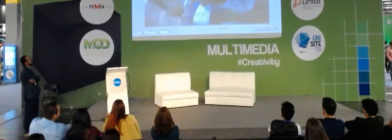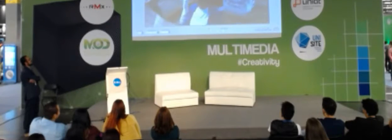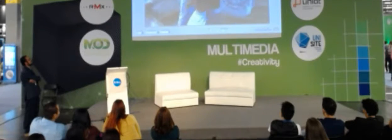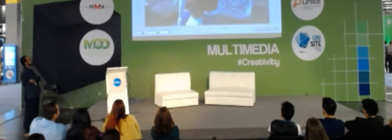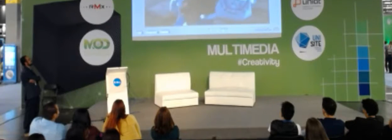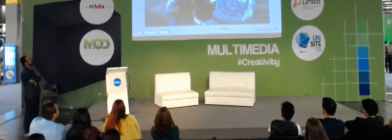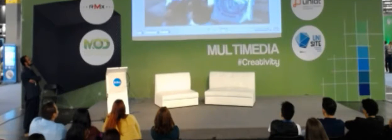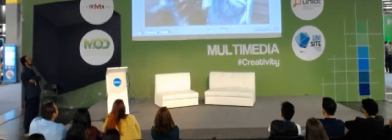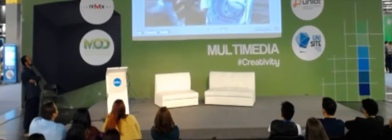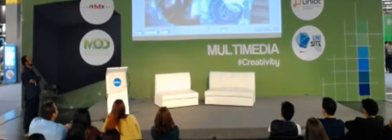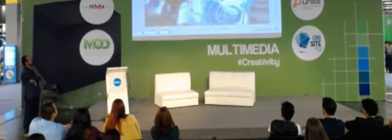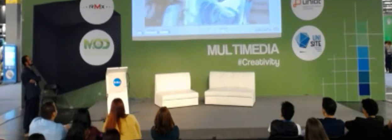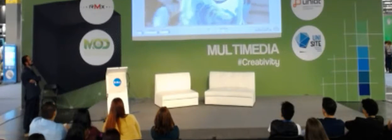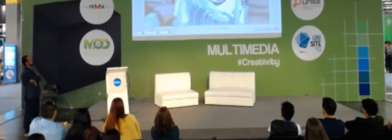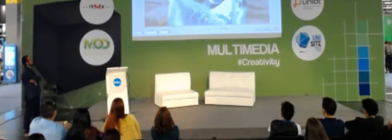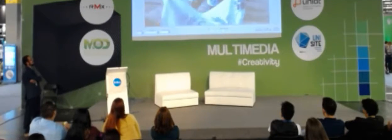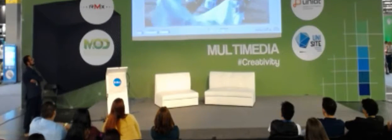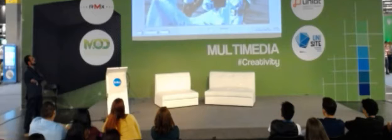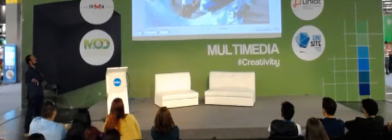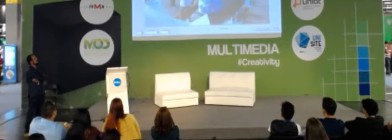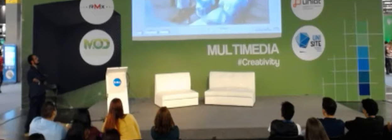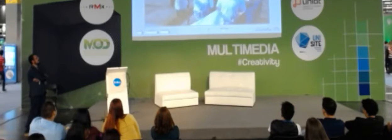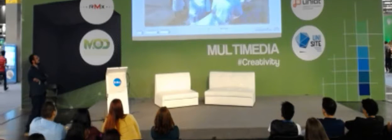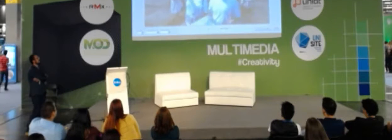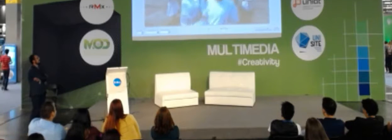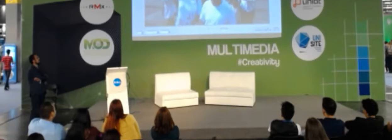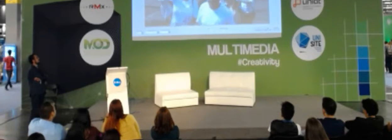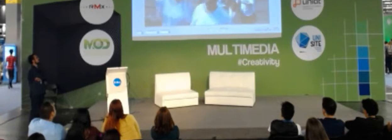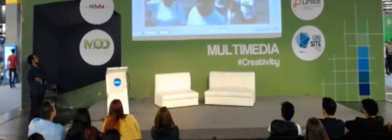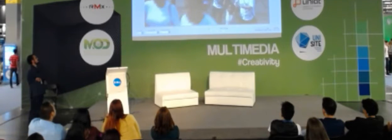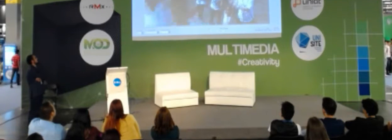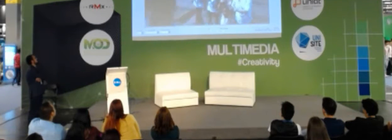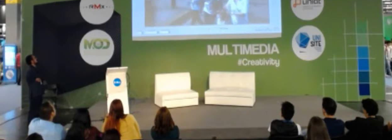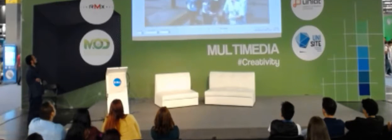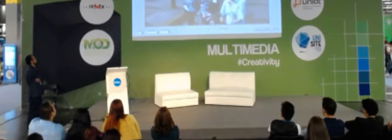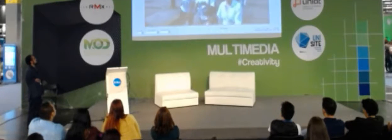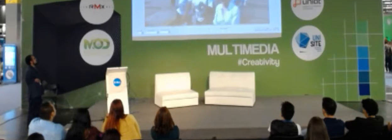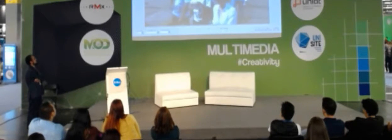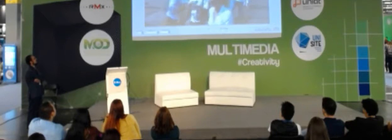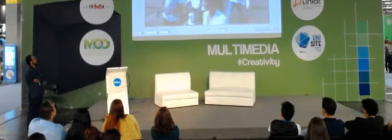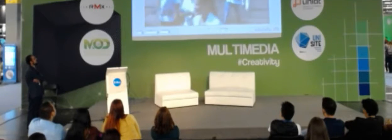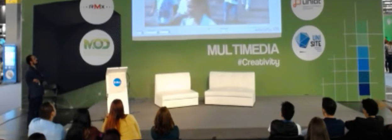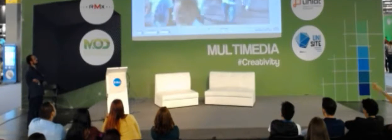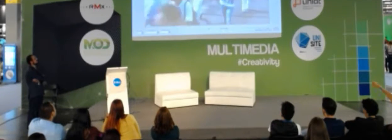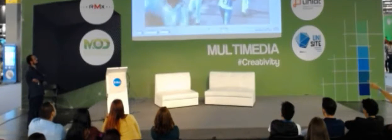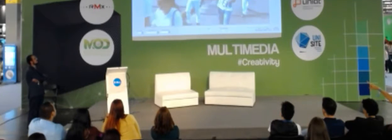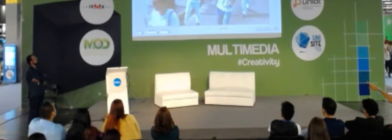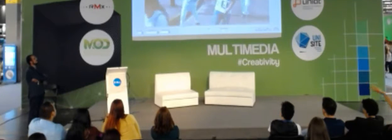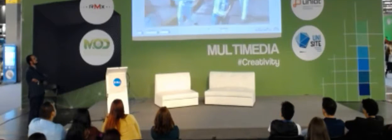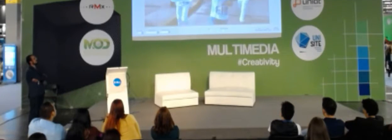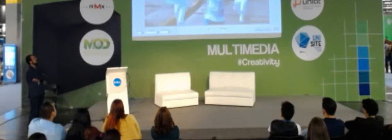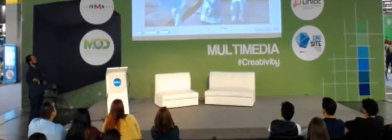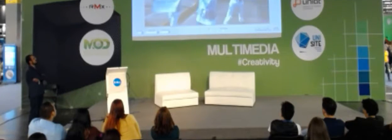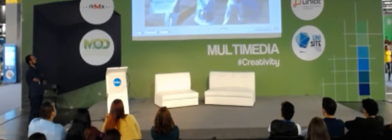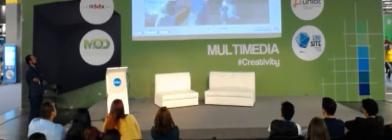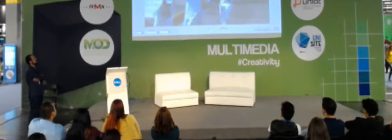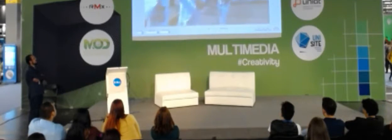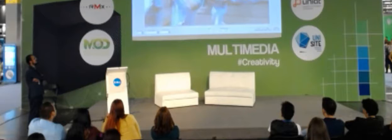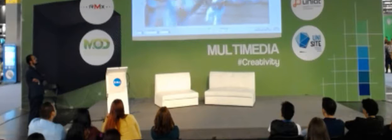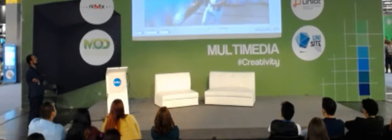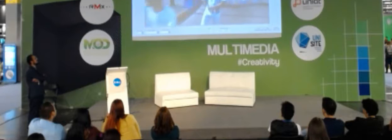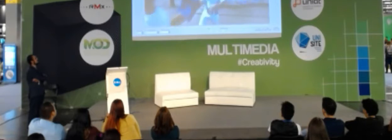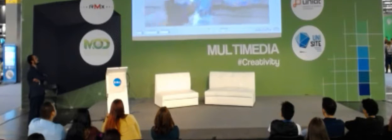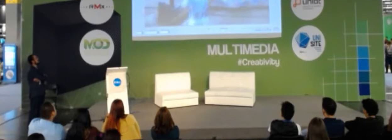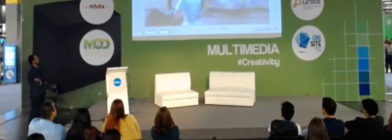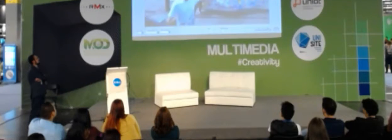La gente vestida de blanco marcha sobre Avenida Alcalde en Guadalajara, Jalisco, con dirección a Plaza